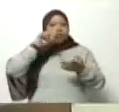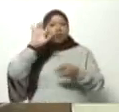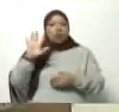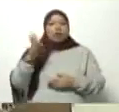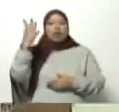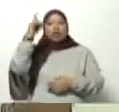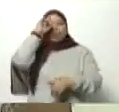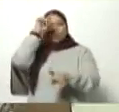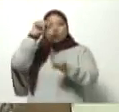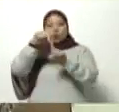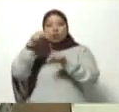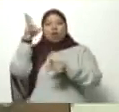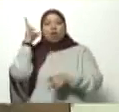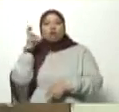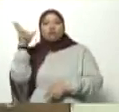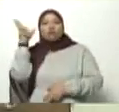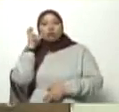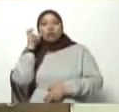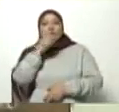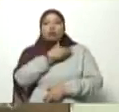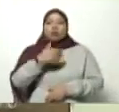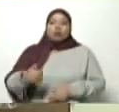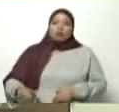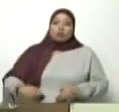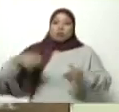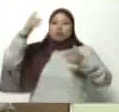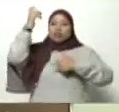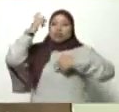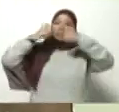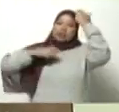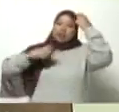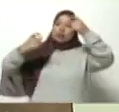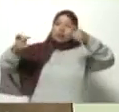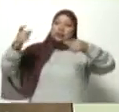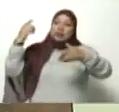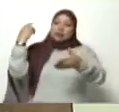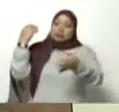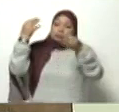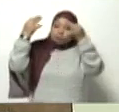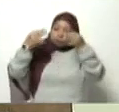escuchada por las recomendaciones, pero fue el presidente Chávez el que se empeñó en eso.